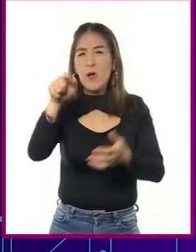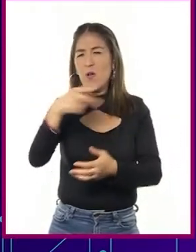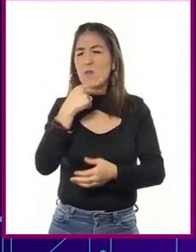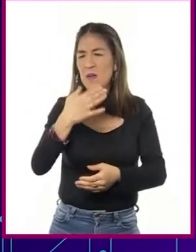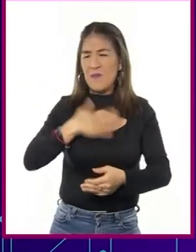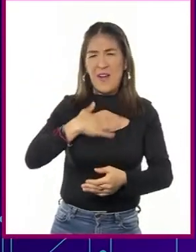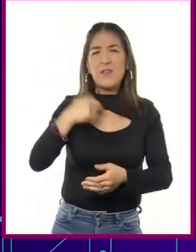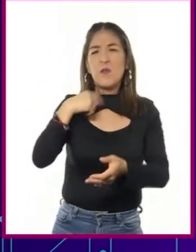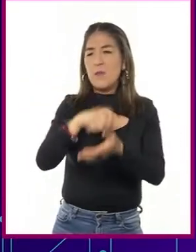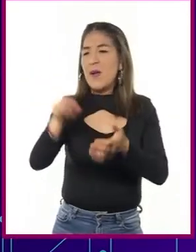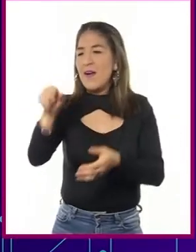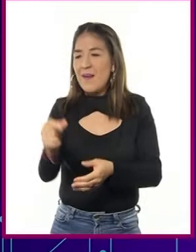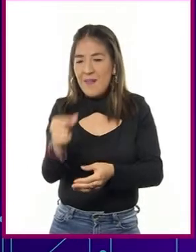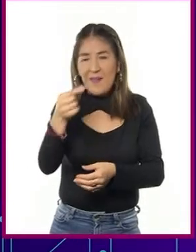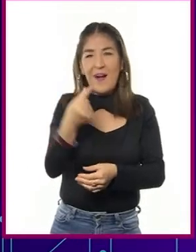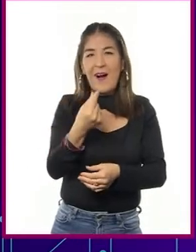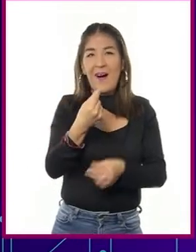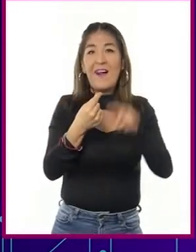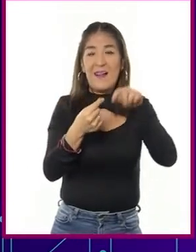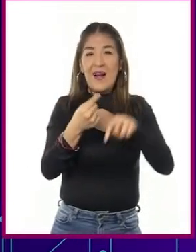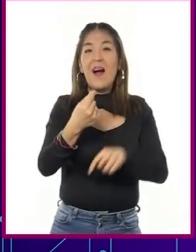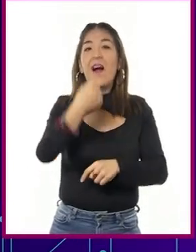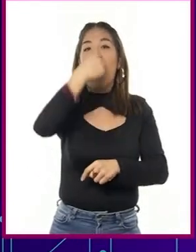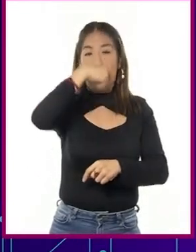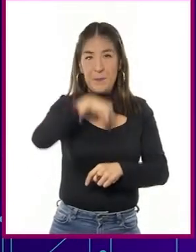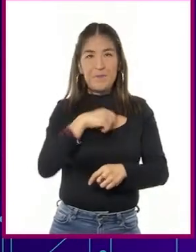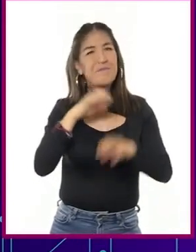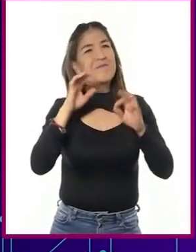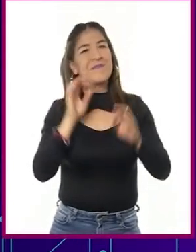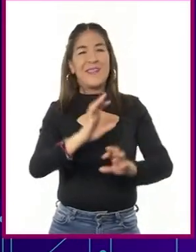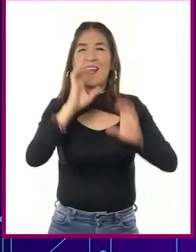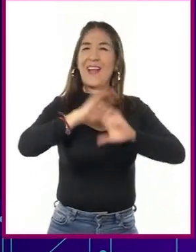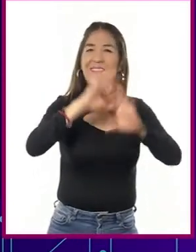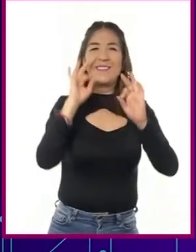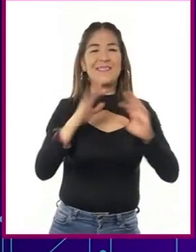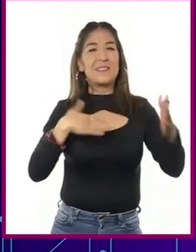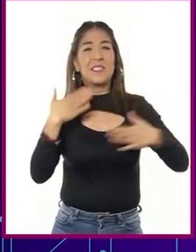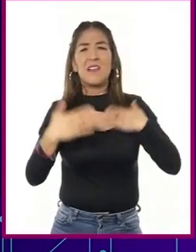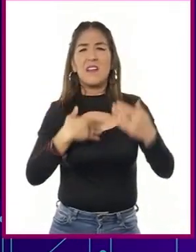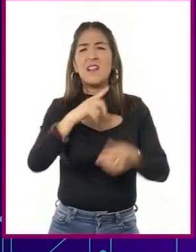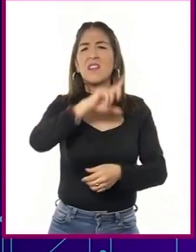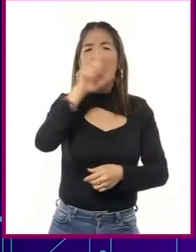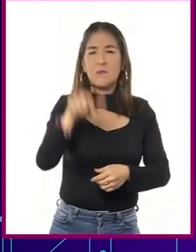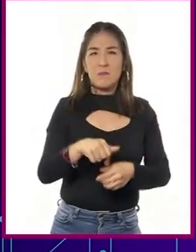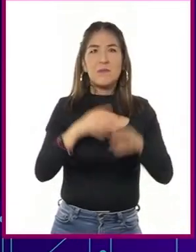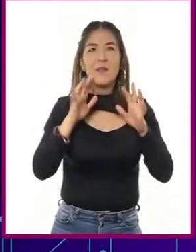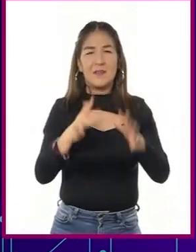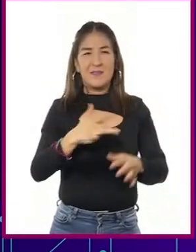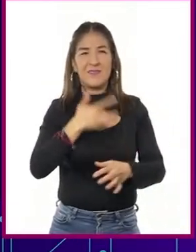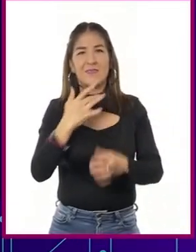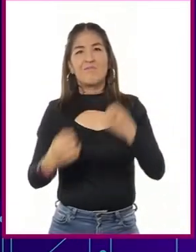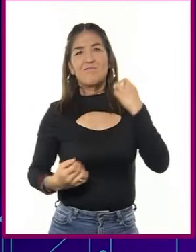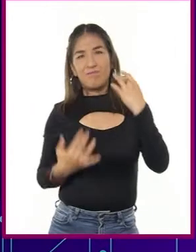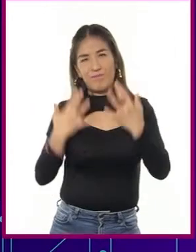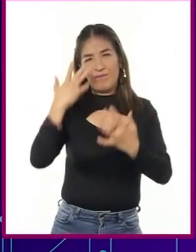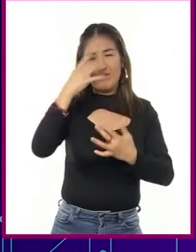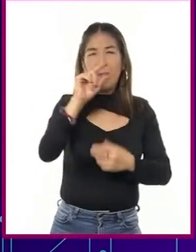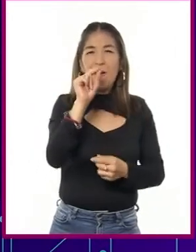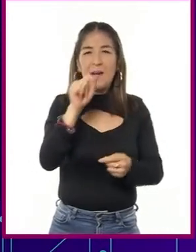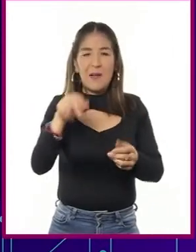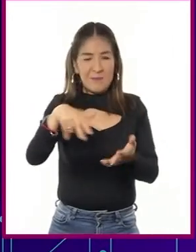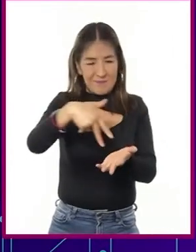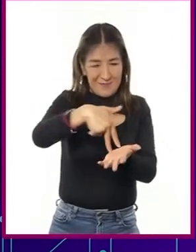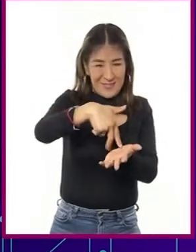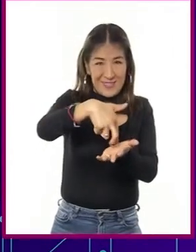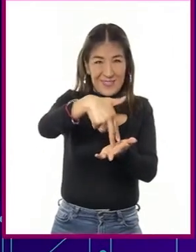baño. Entré al concierto, la estaba pasando muy bien, pero me empezó a surtir efecto. Caminé unos metros